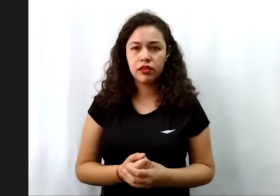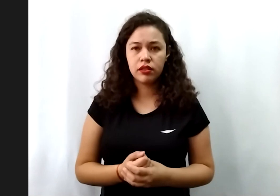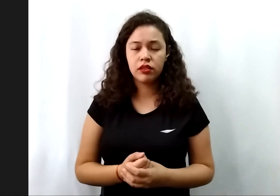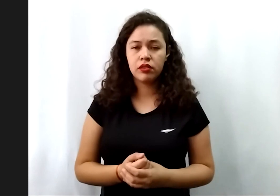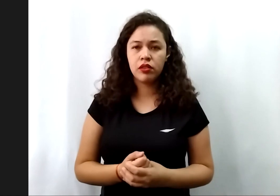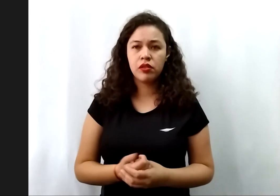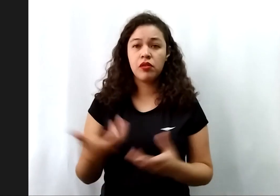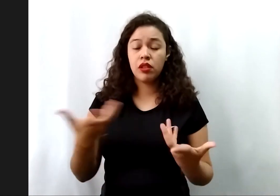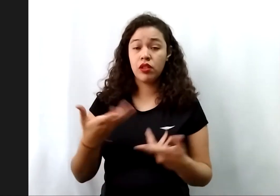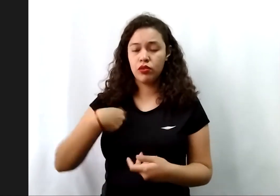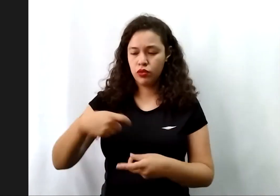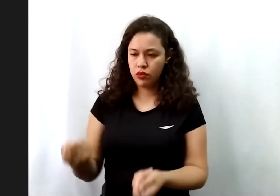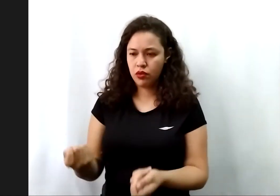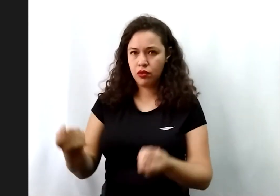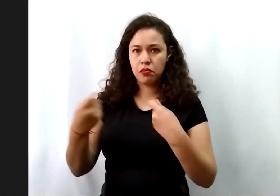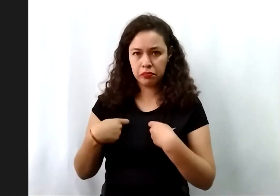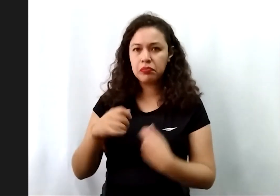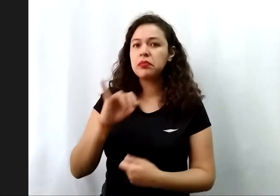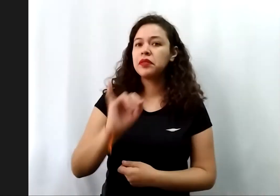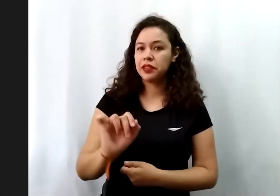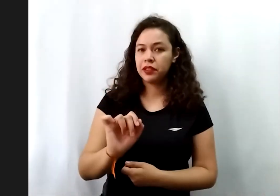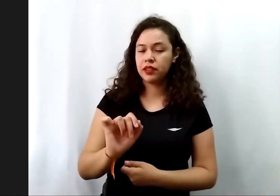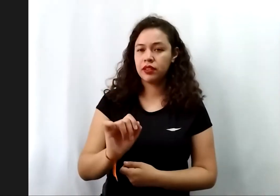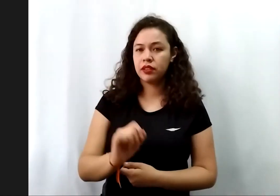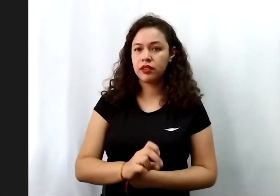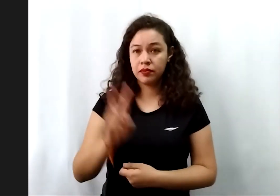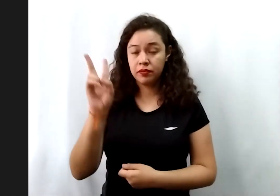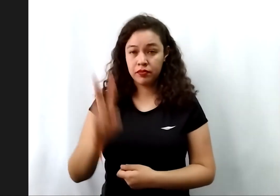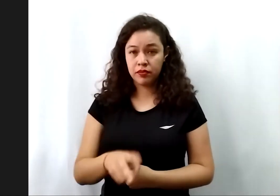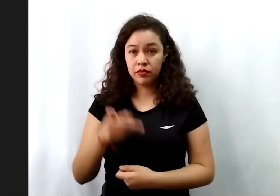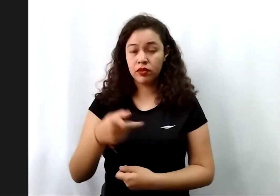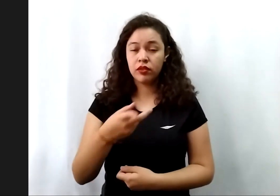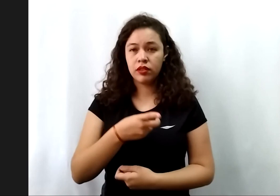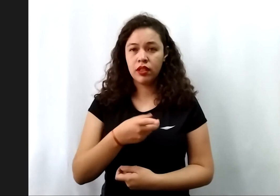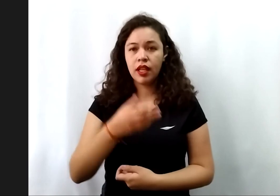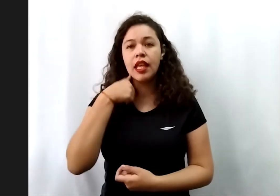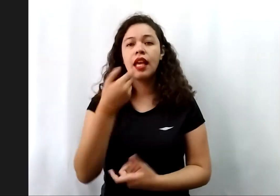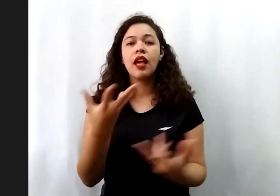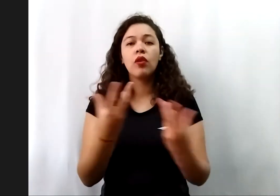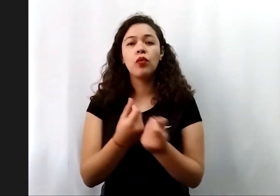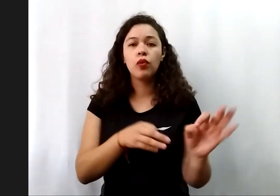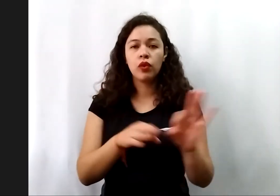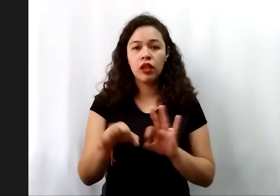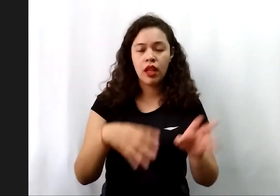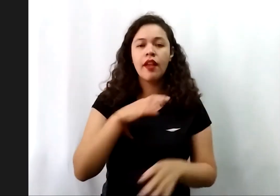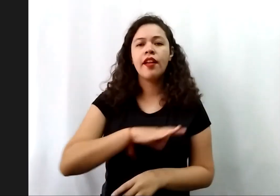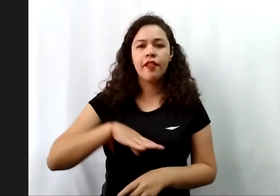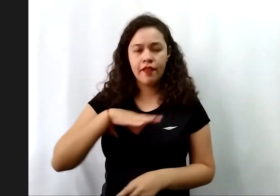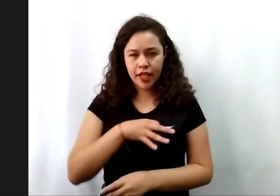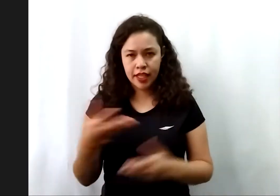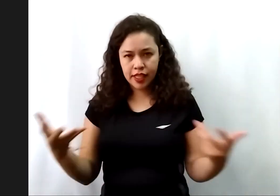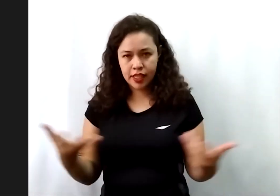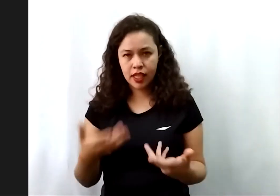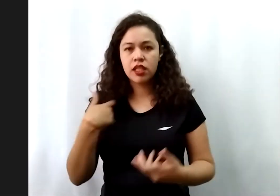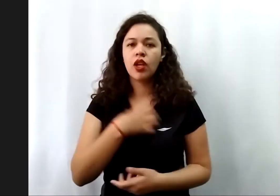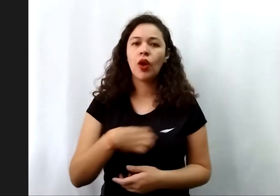merecemos, porque realmente estás dispuesto a colaborar, porque te hace feliz, porque te tiene